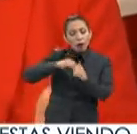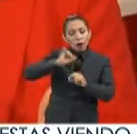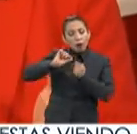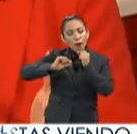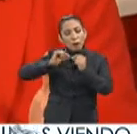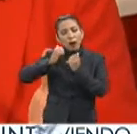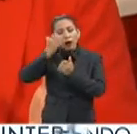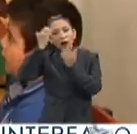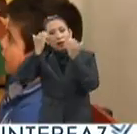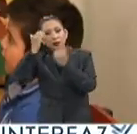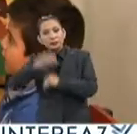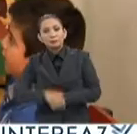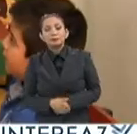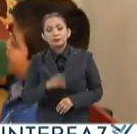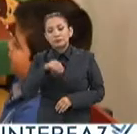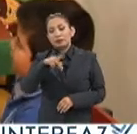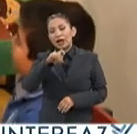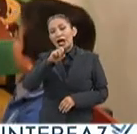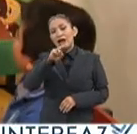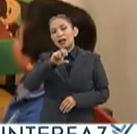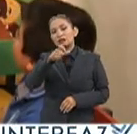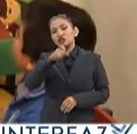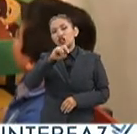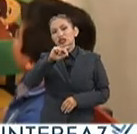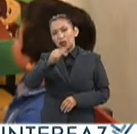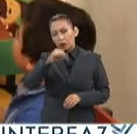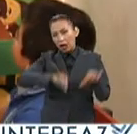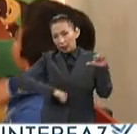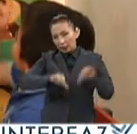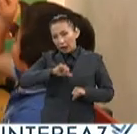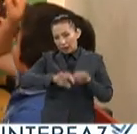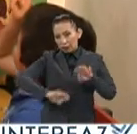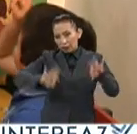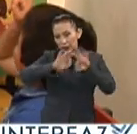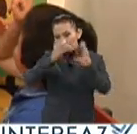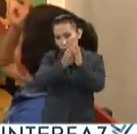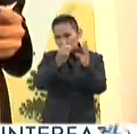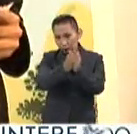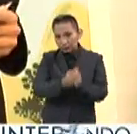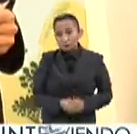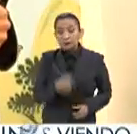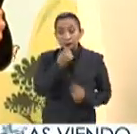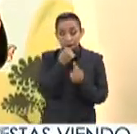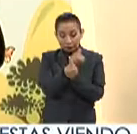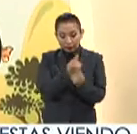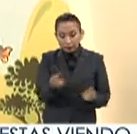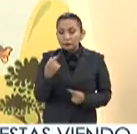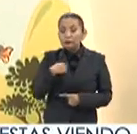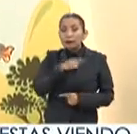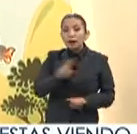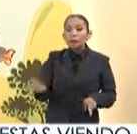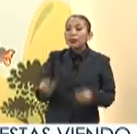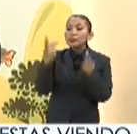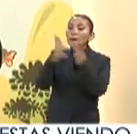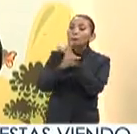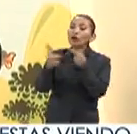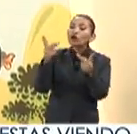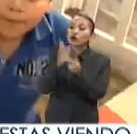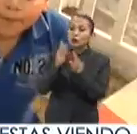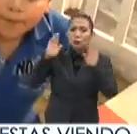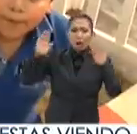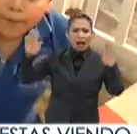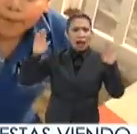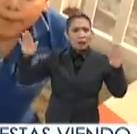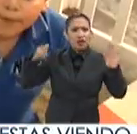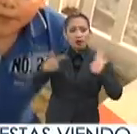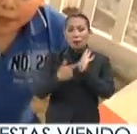van adquiriendo el conocimiento. Karen Xochitl nos muestra una actividad básica de los cursos. Los niños le deberán vender algún producto